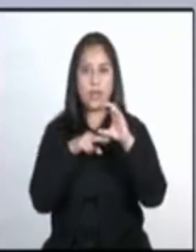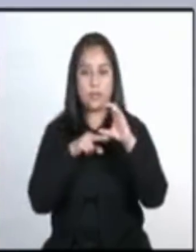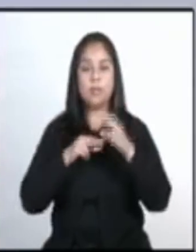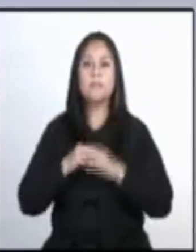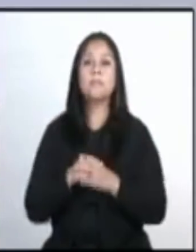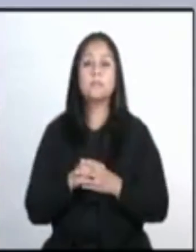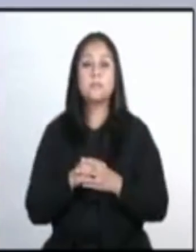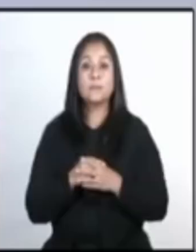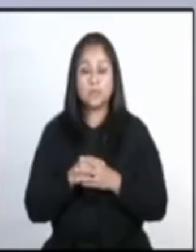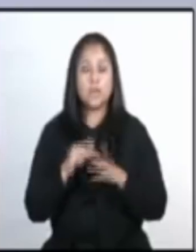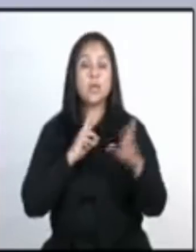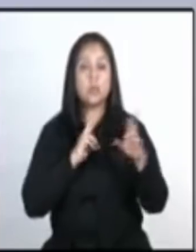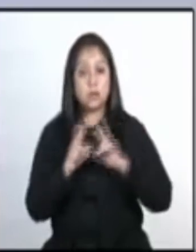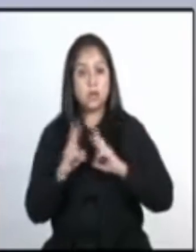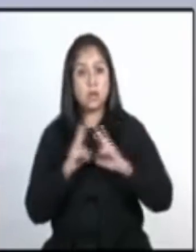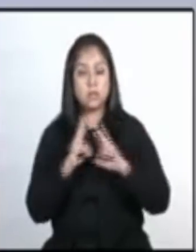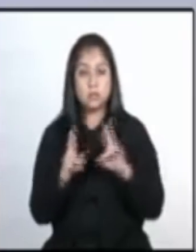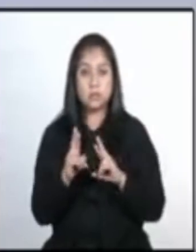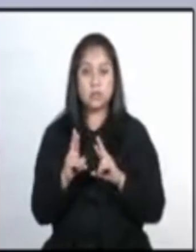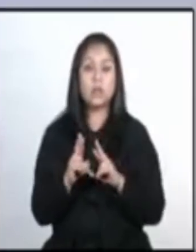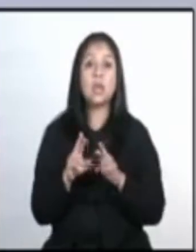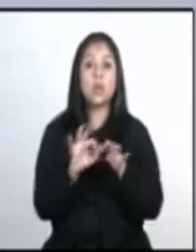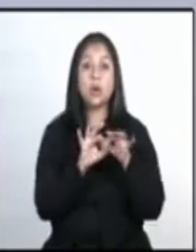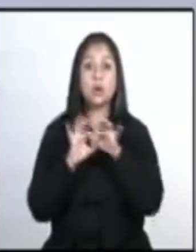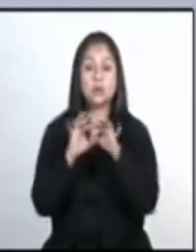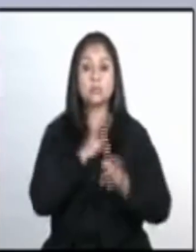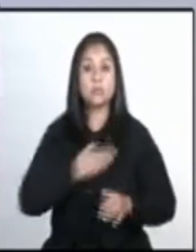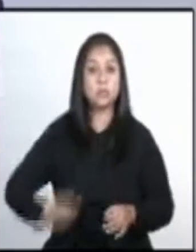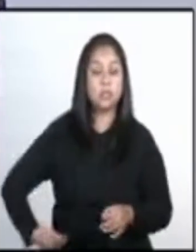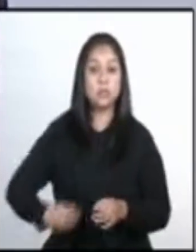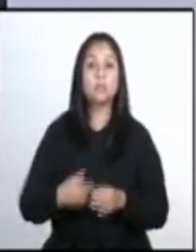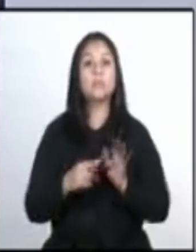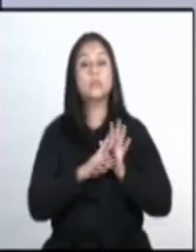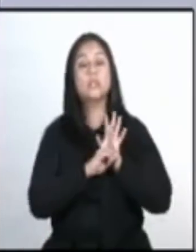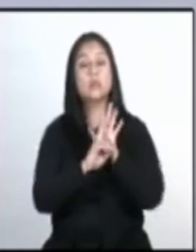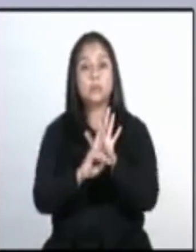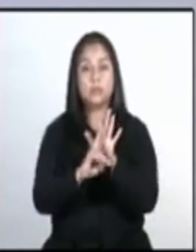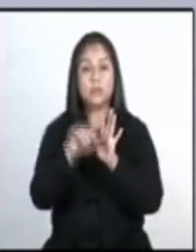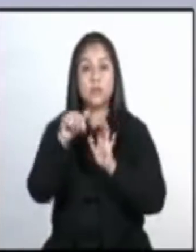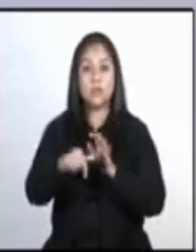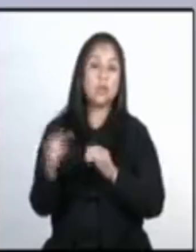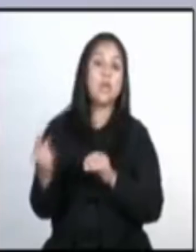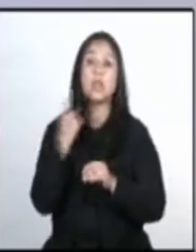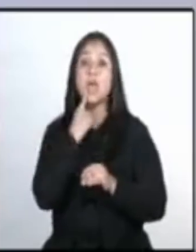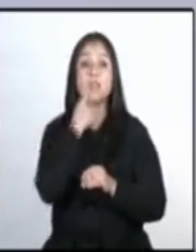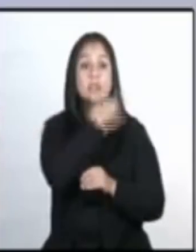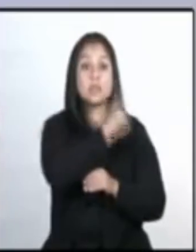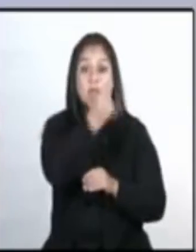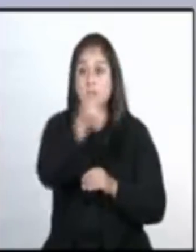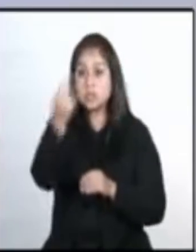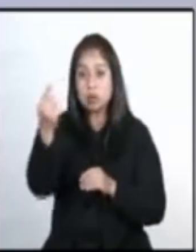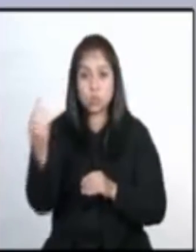Con relación a los organismos del Estado, se recomienda que las autoridades superiores de cada uno de los